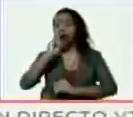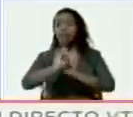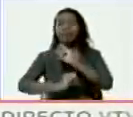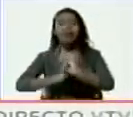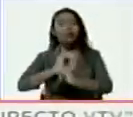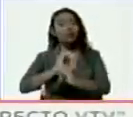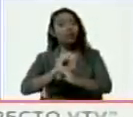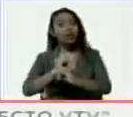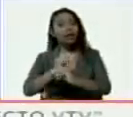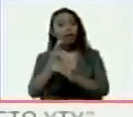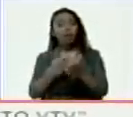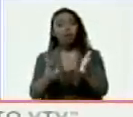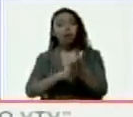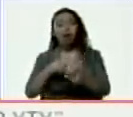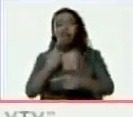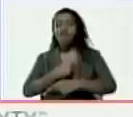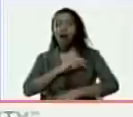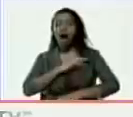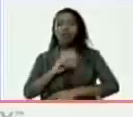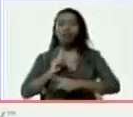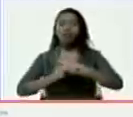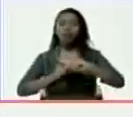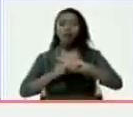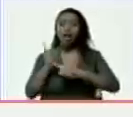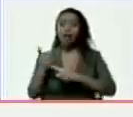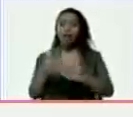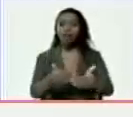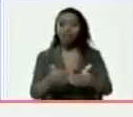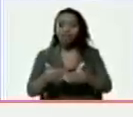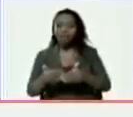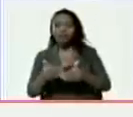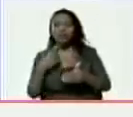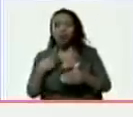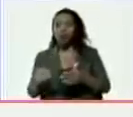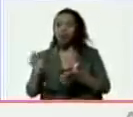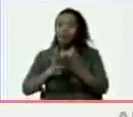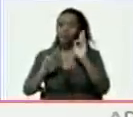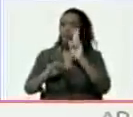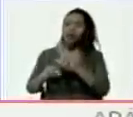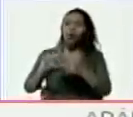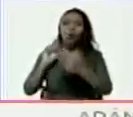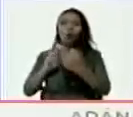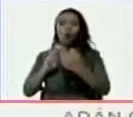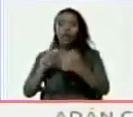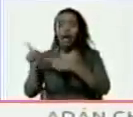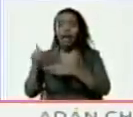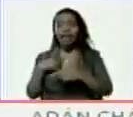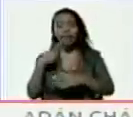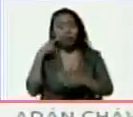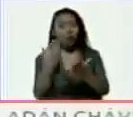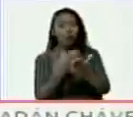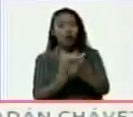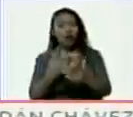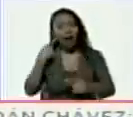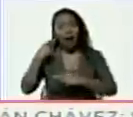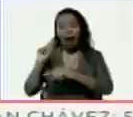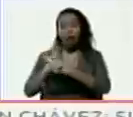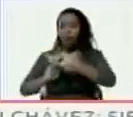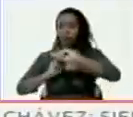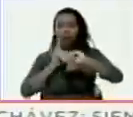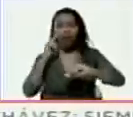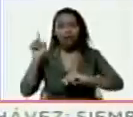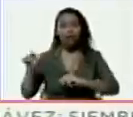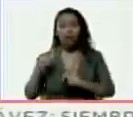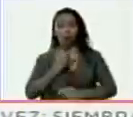internacionales que replicaron este falso positivo a retractarse e igualmente dar a conocer estas pruebas y evidencias en las que ha calificado